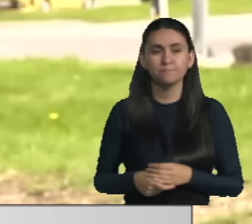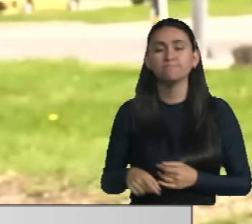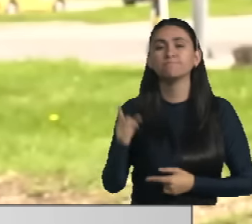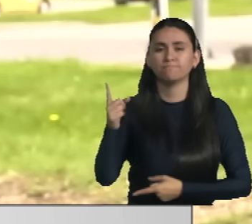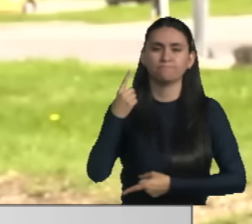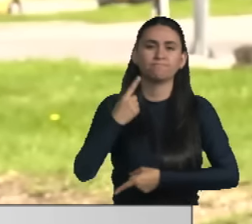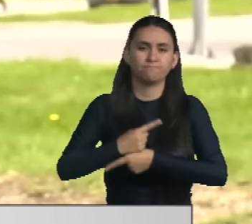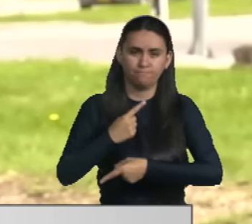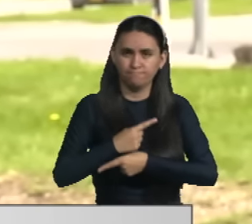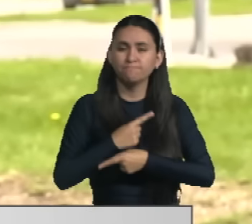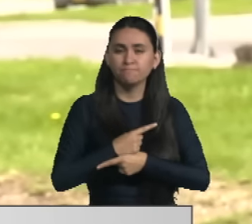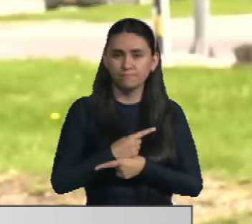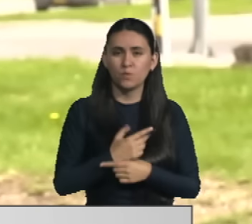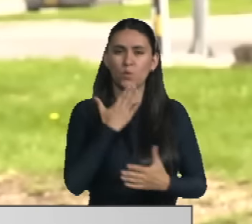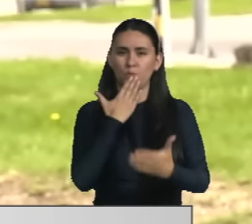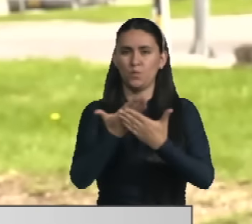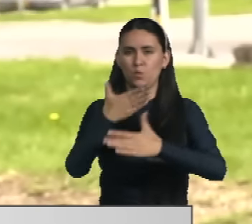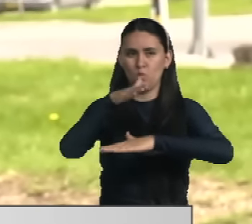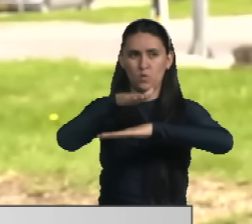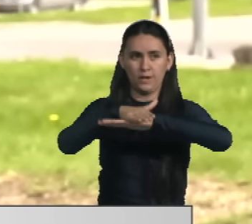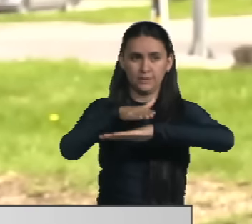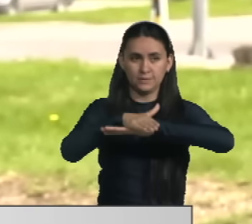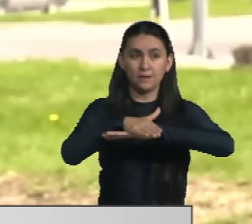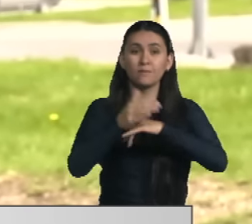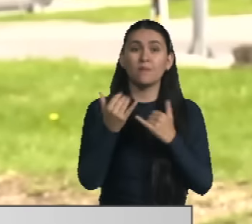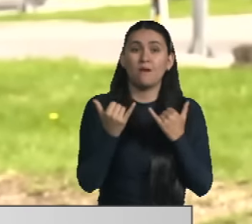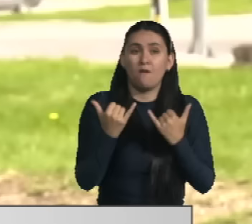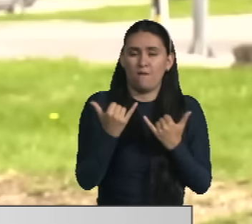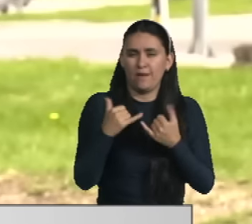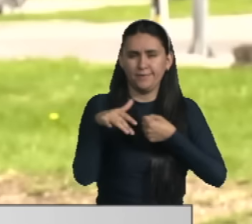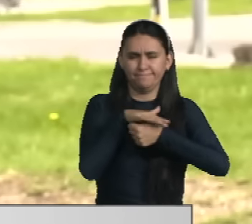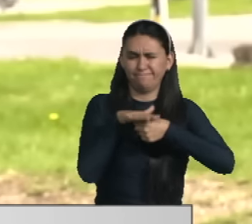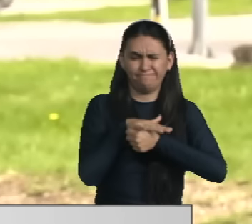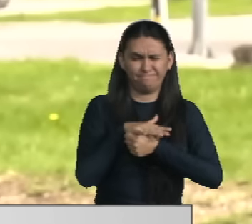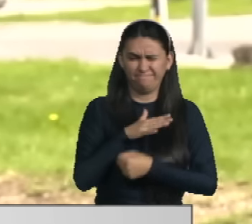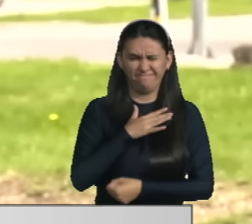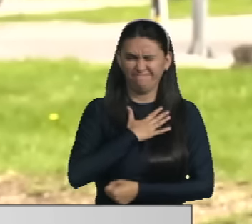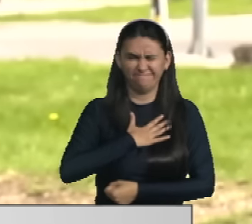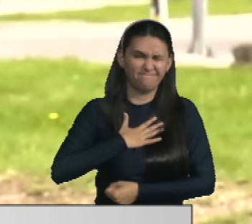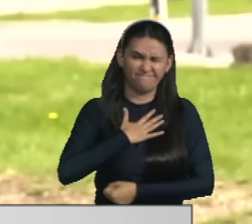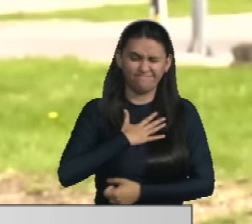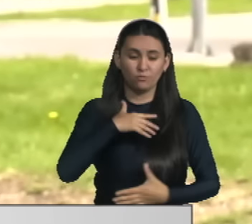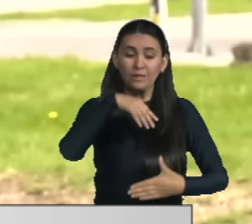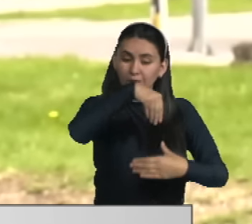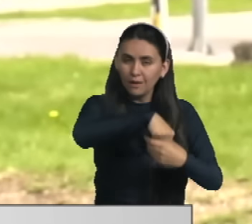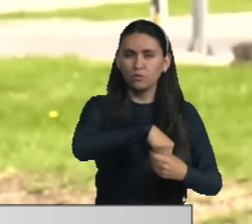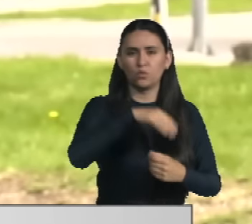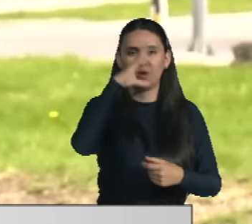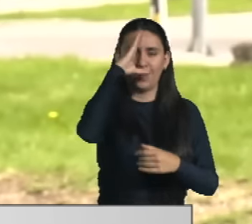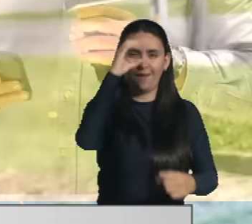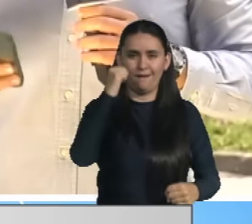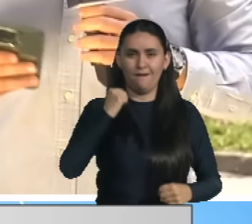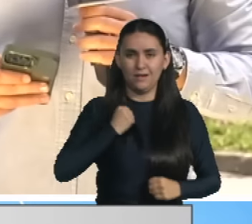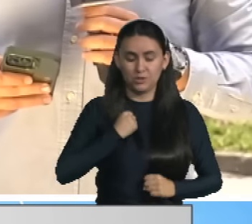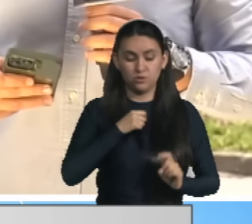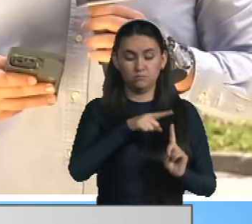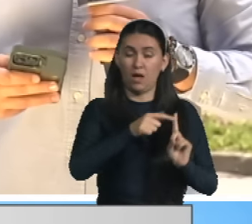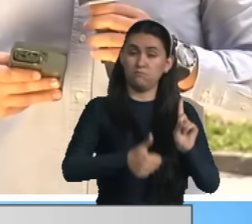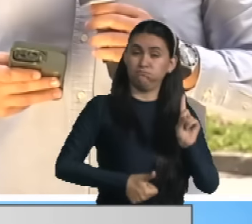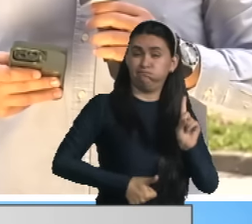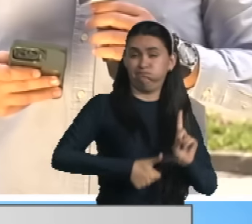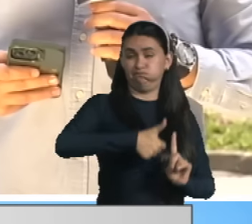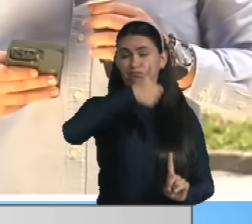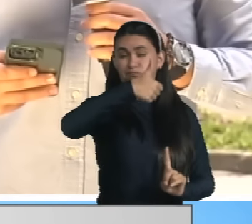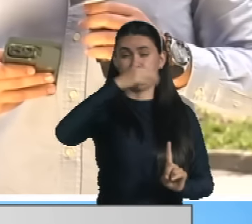Así es, Luisa y televidentes, feliz tarde, pues se trata de un indignante caso que ocurre dentro del Ejército Nacional, donde un general